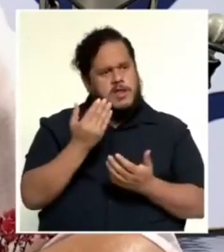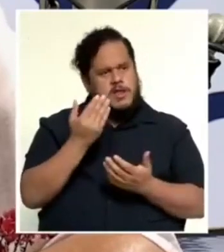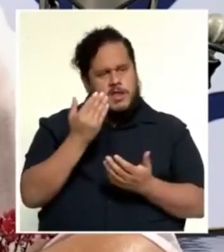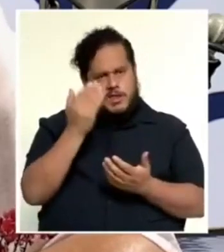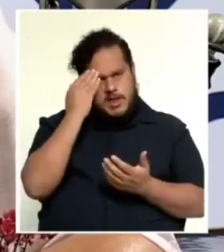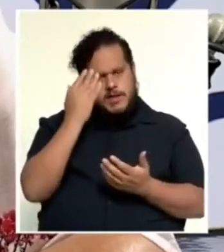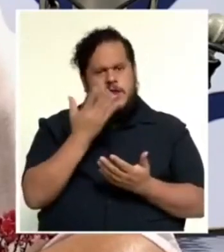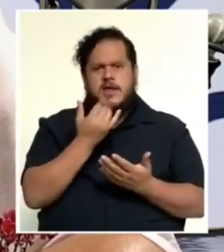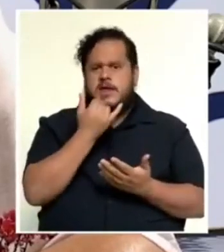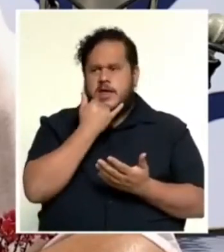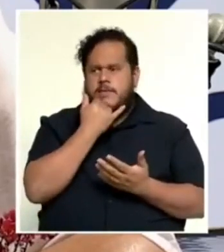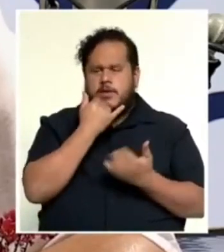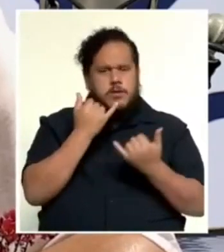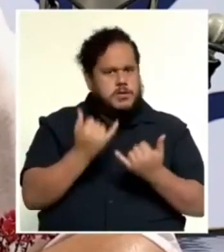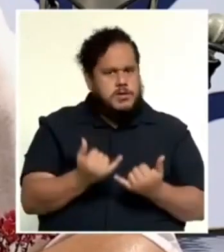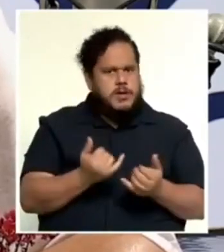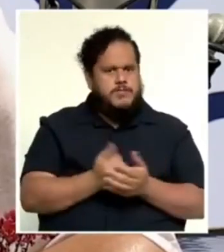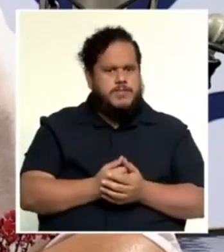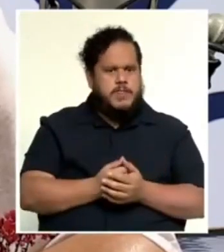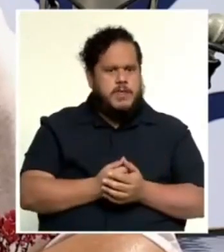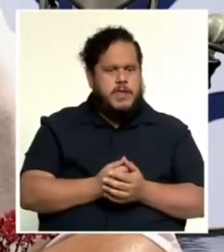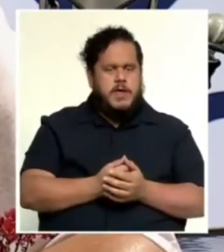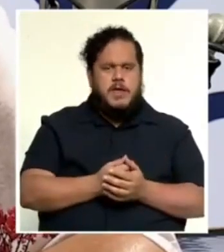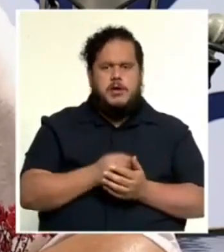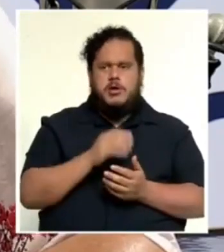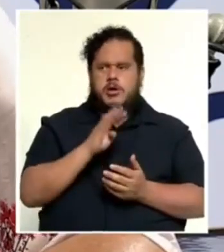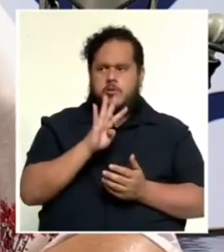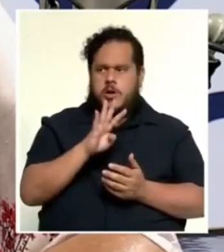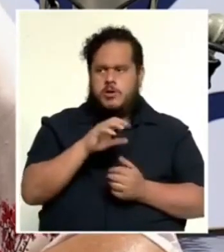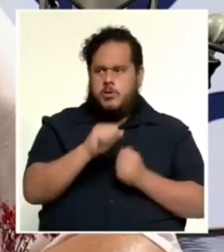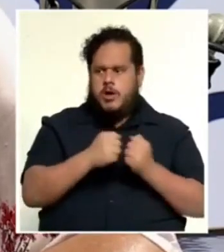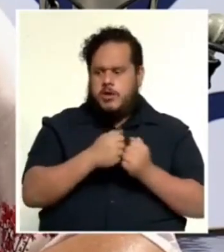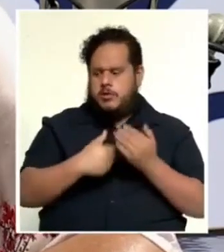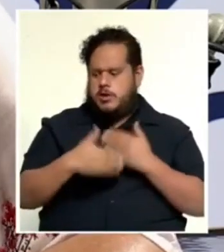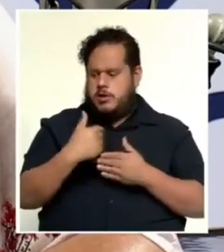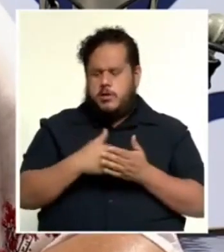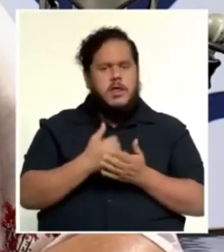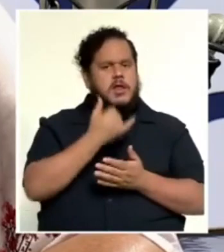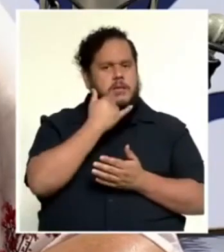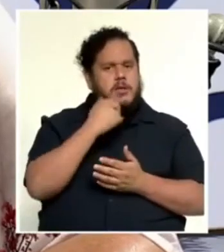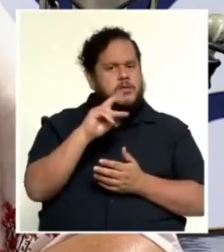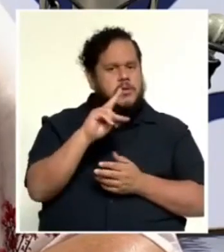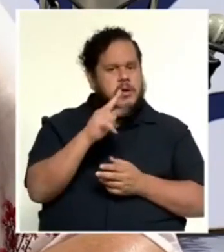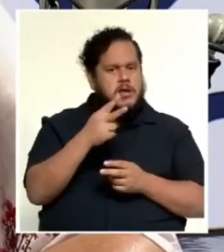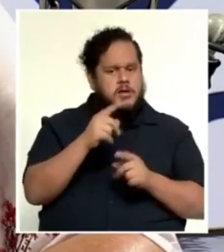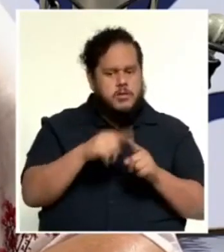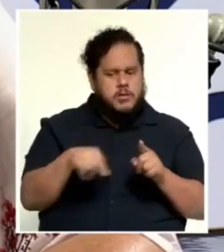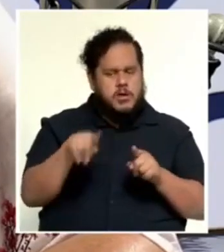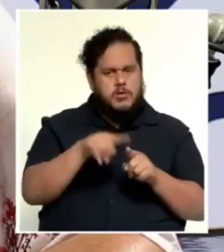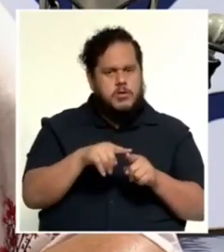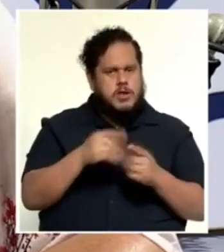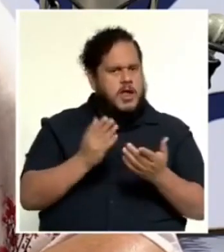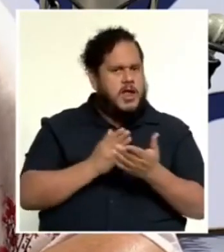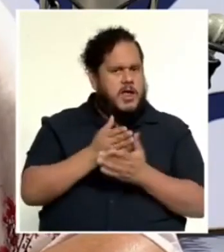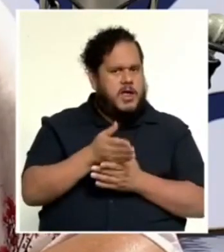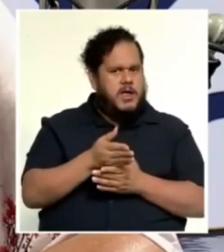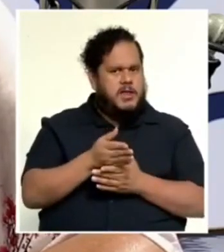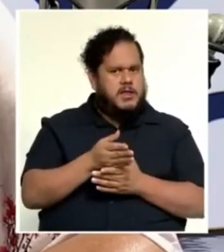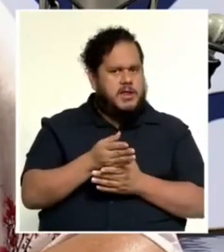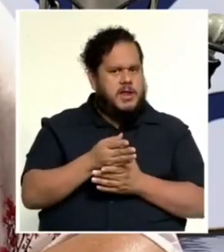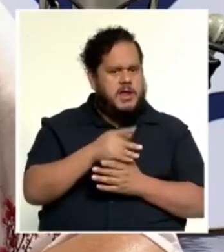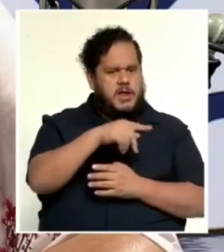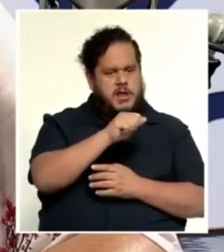ya en el cuatrienio anterior, qué pasó en la segunda ronda entre el Partido